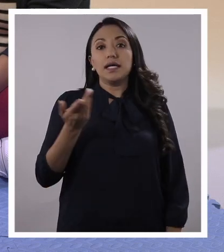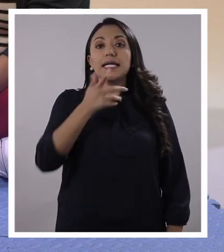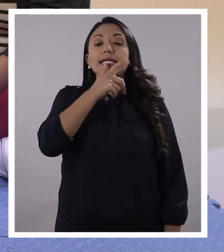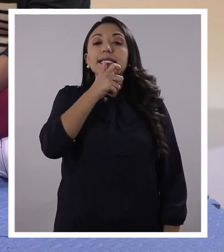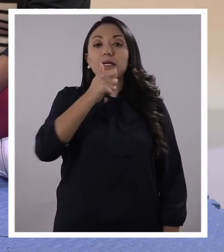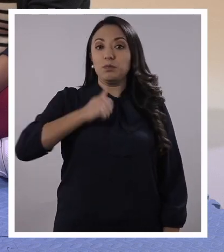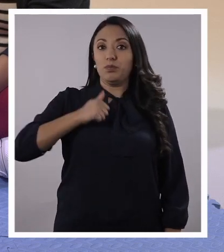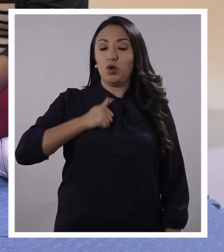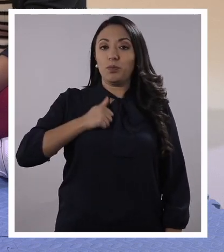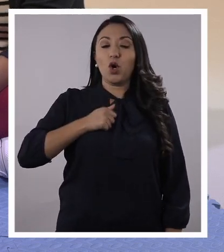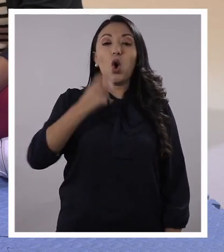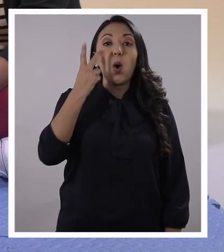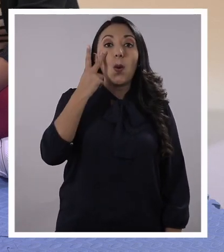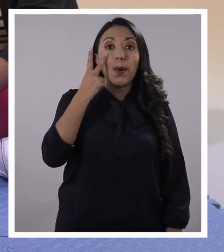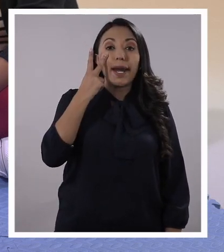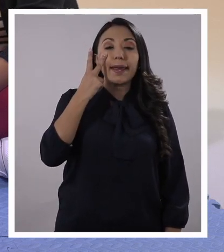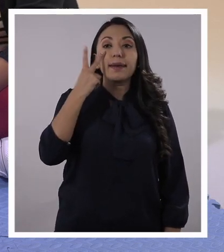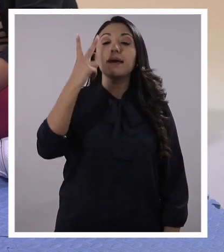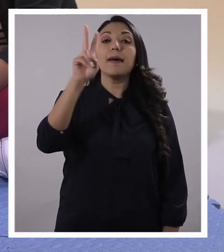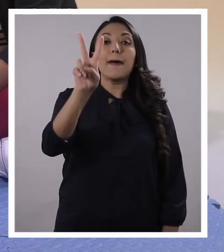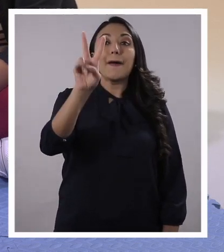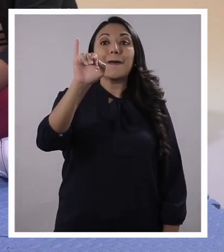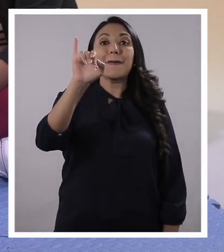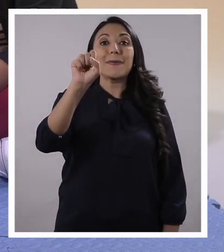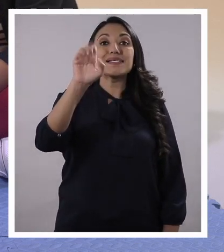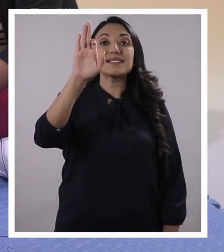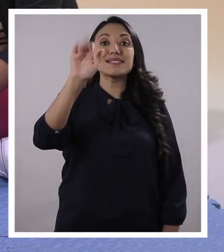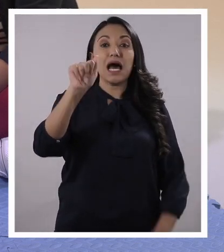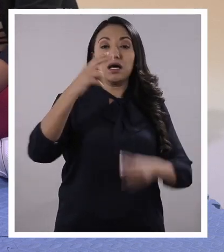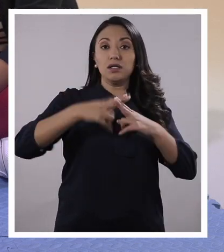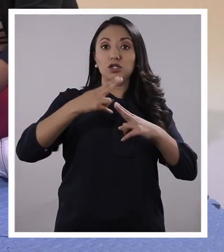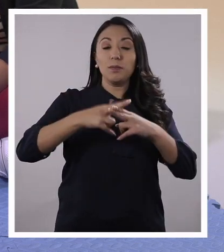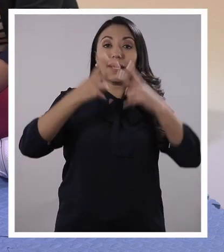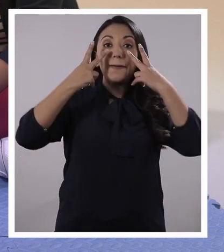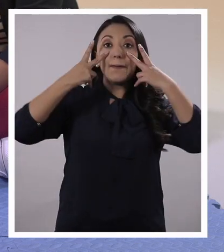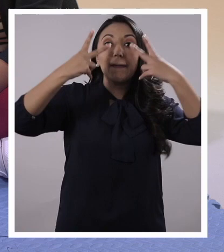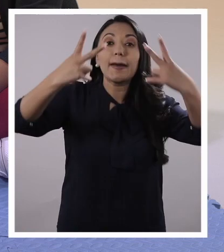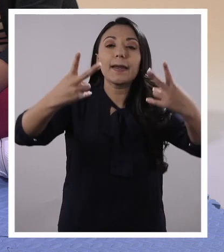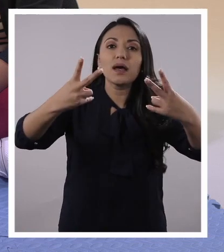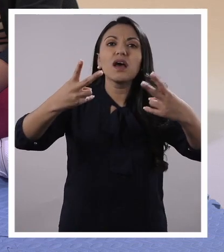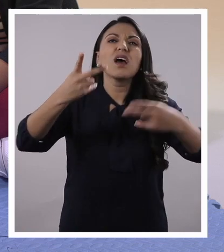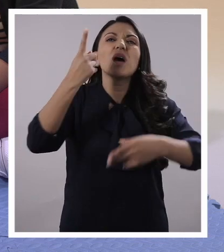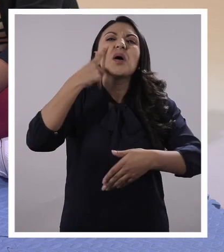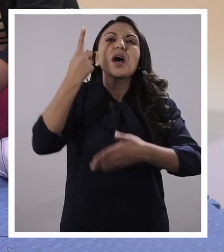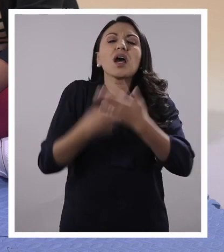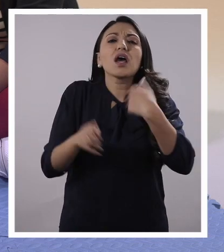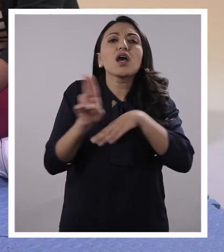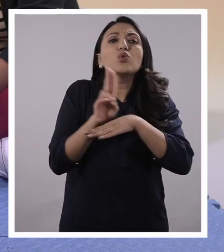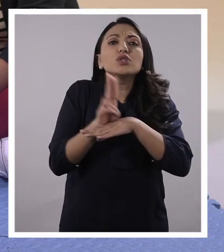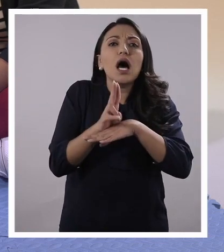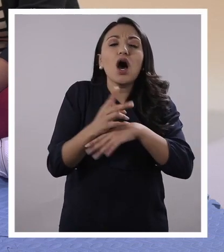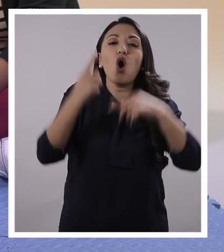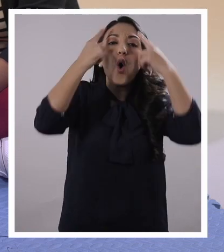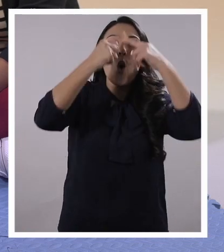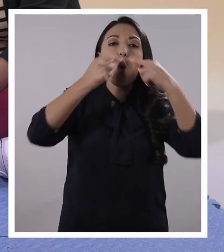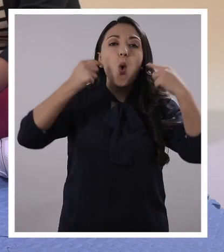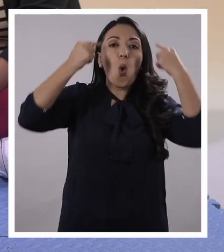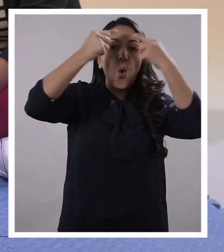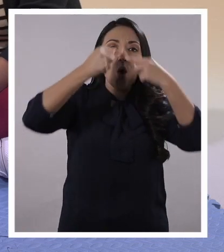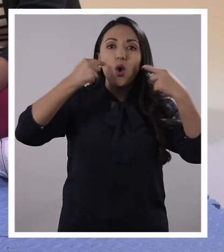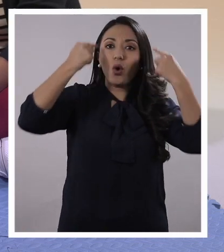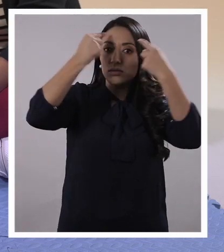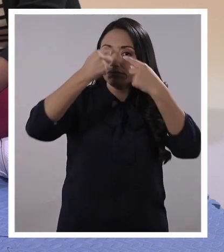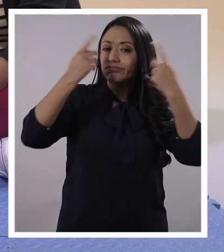de la vista, ¿cuál es? ¿Cuál cree que es? La vista se utiliza el órgano de los ojos. Muy bien, los ojos.